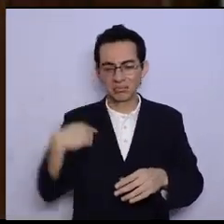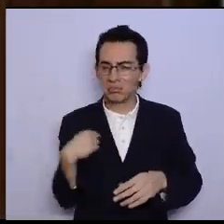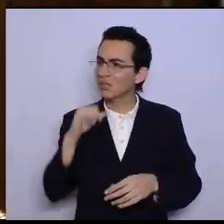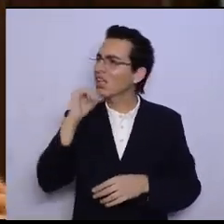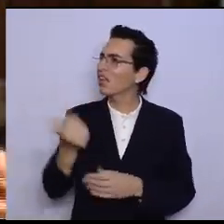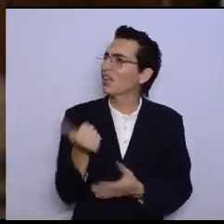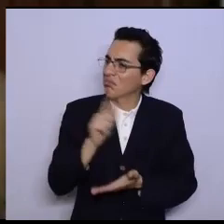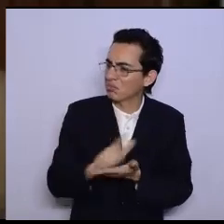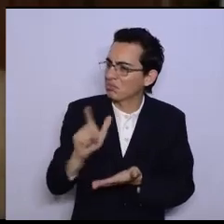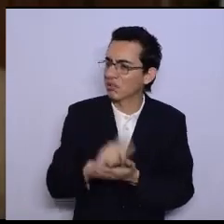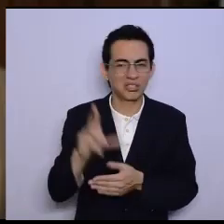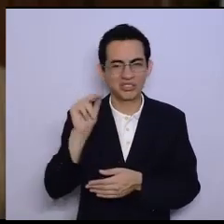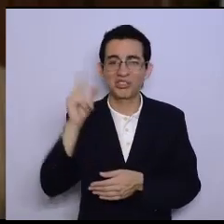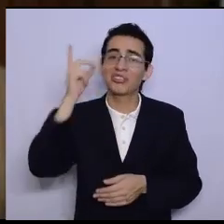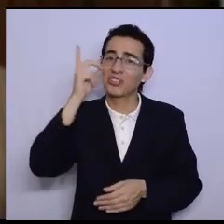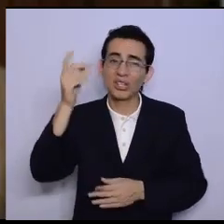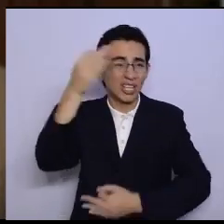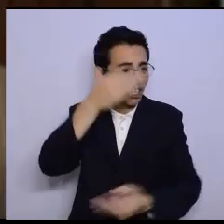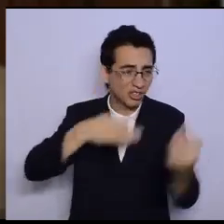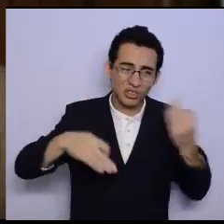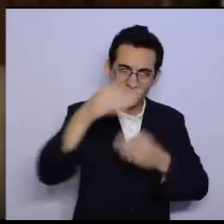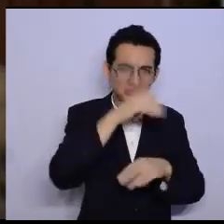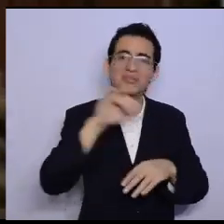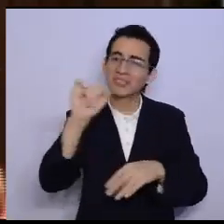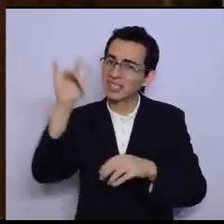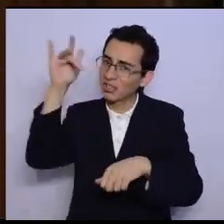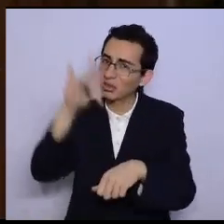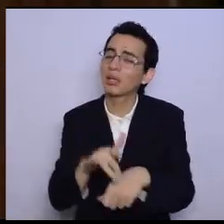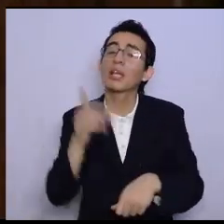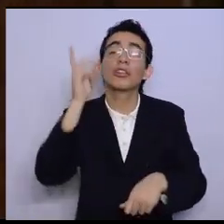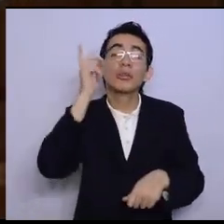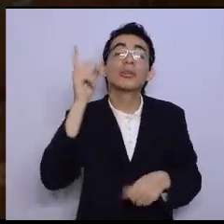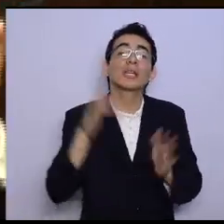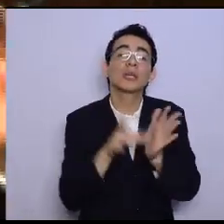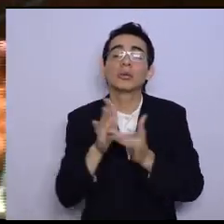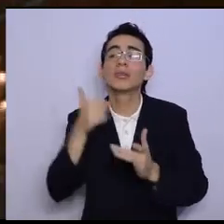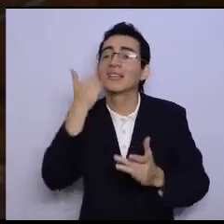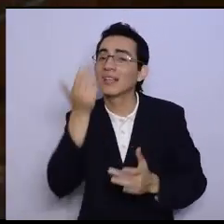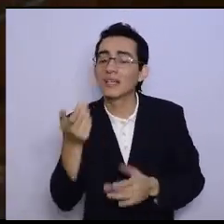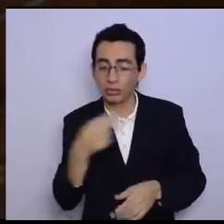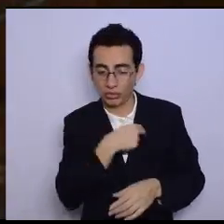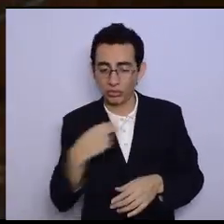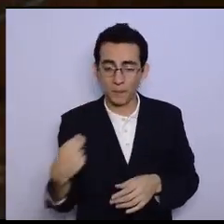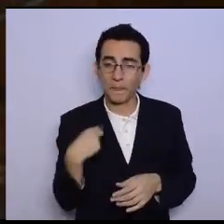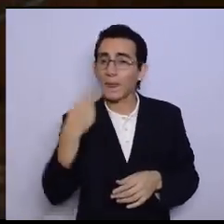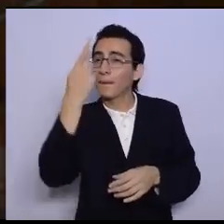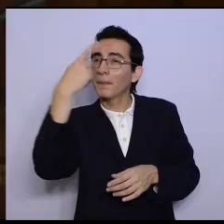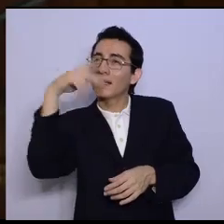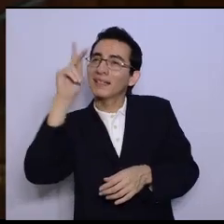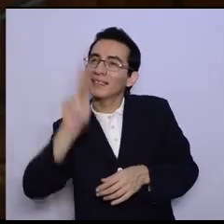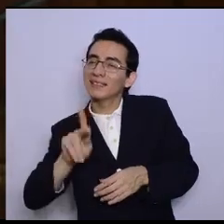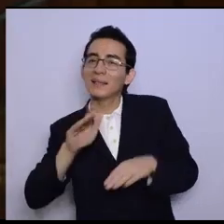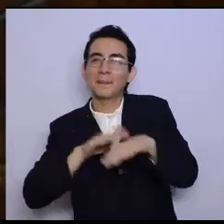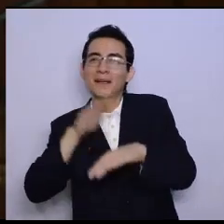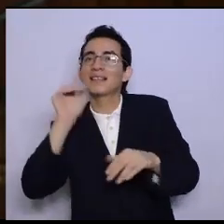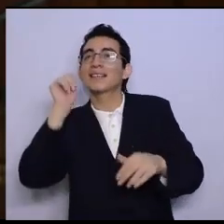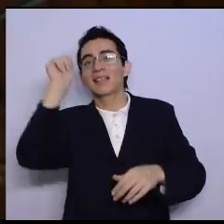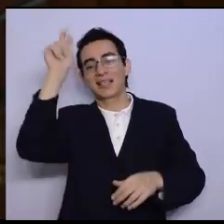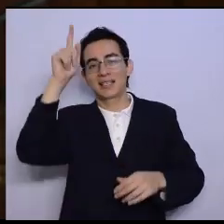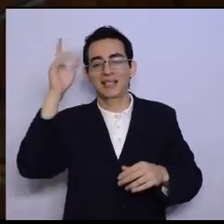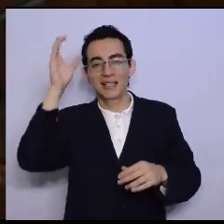dóciles para hacer su voluntad. ¿Se acuerdan de Jesús? Yo no hago mi voluntad, sino la tuya,